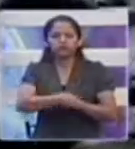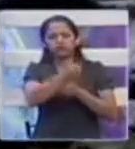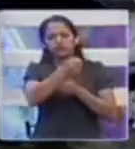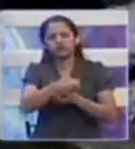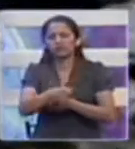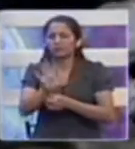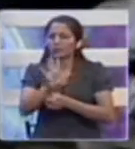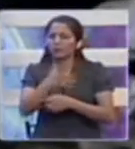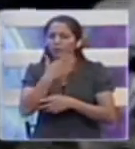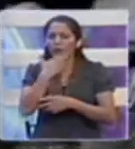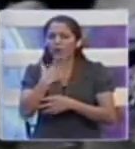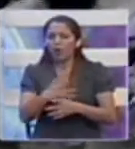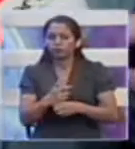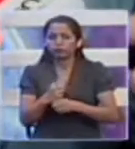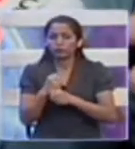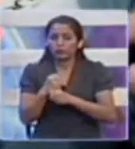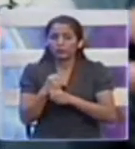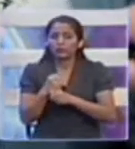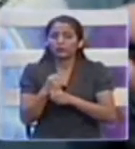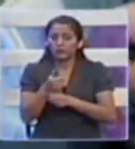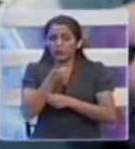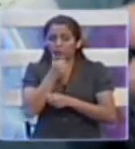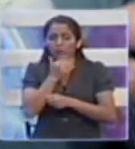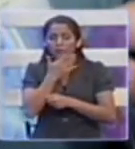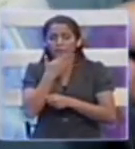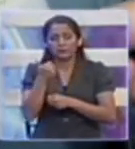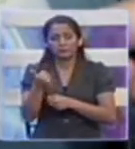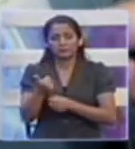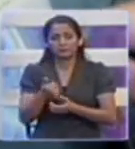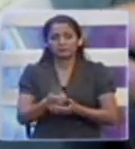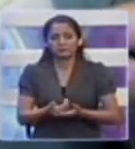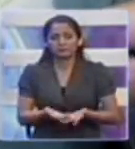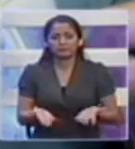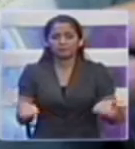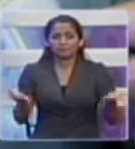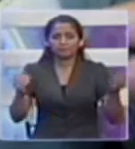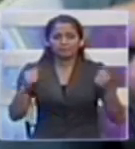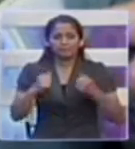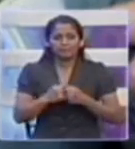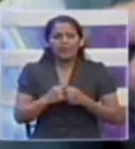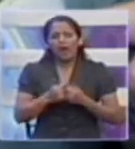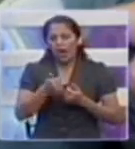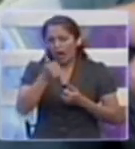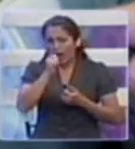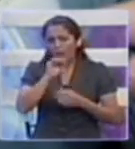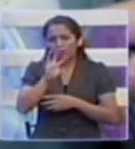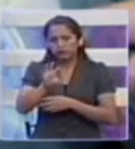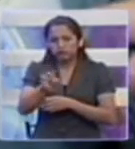del campo. Sí, completamente, a no ser que pase algo extraordinario,